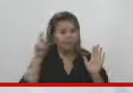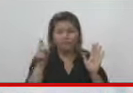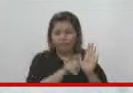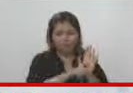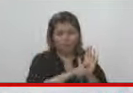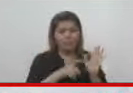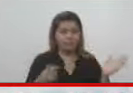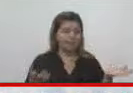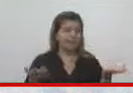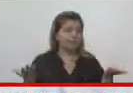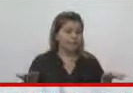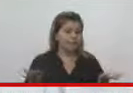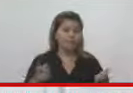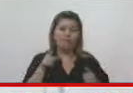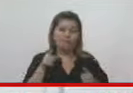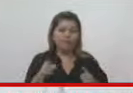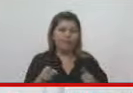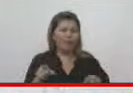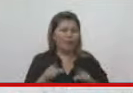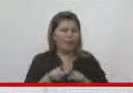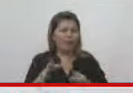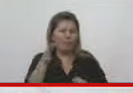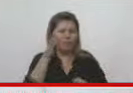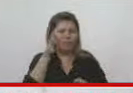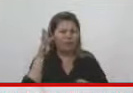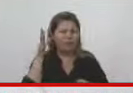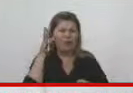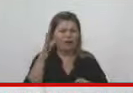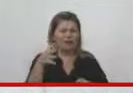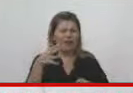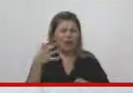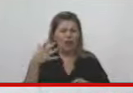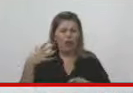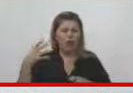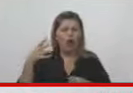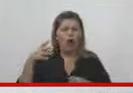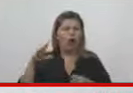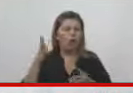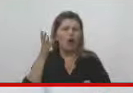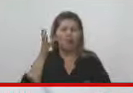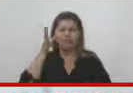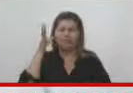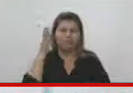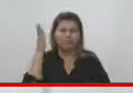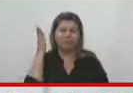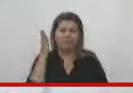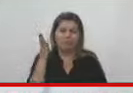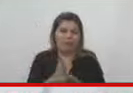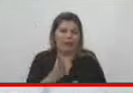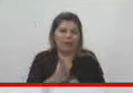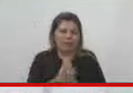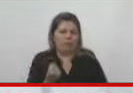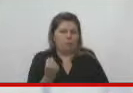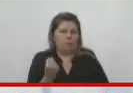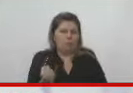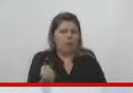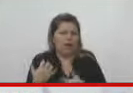estamos ante un abuso atroz de derecho, abuso atroz de derecho del